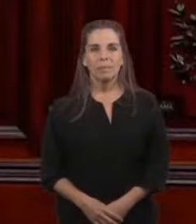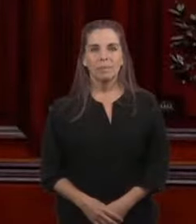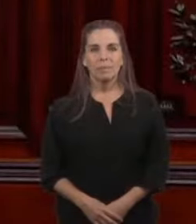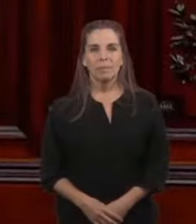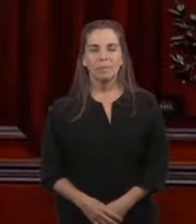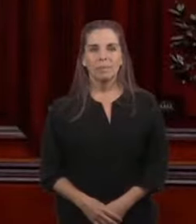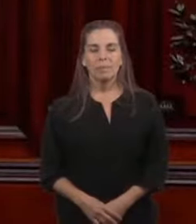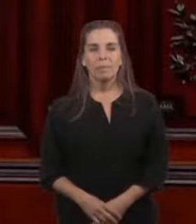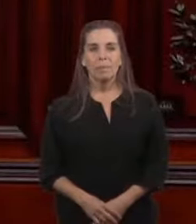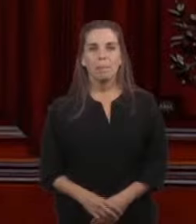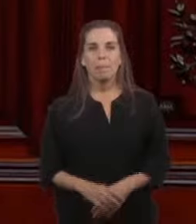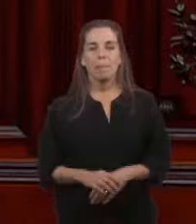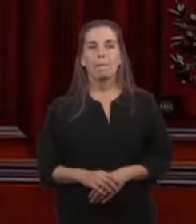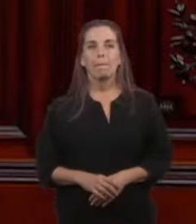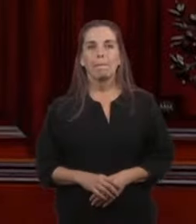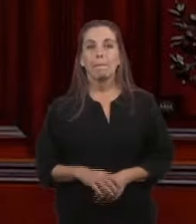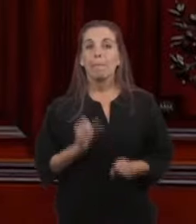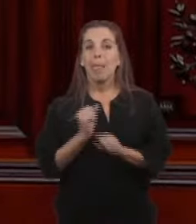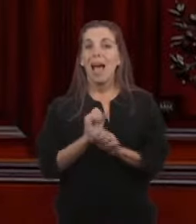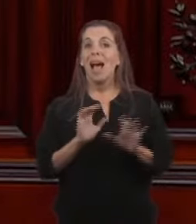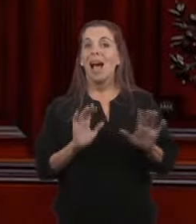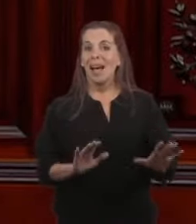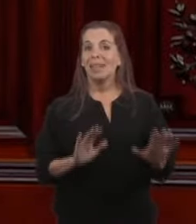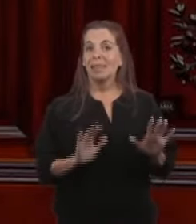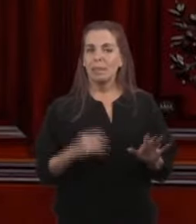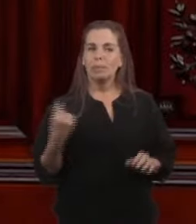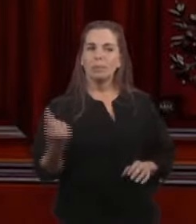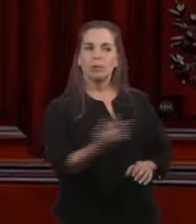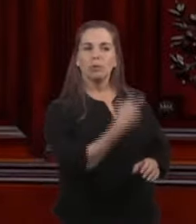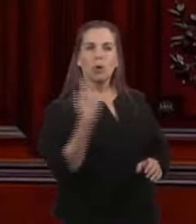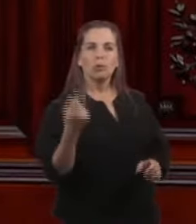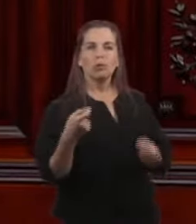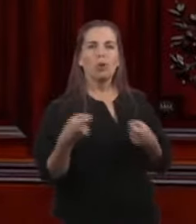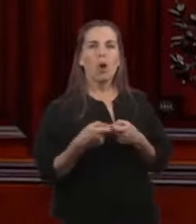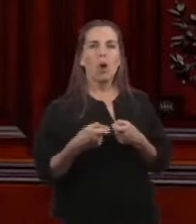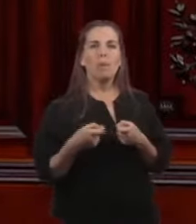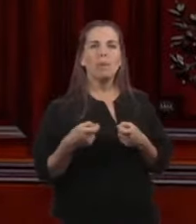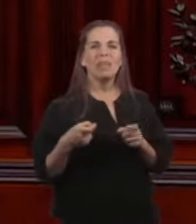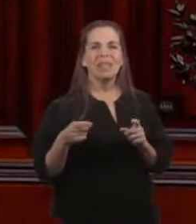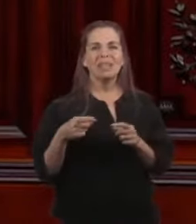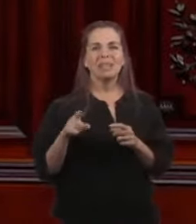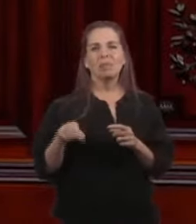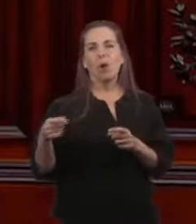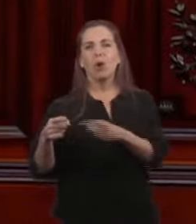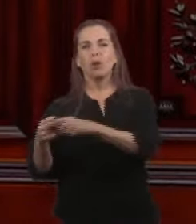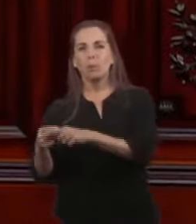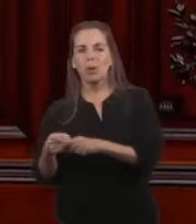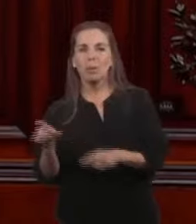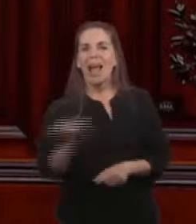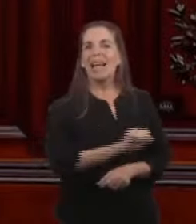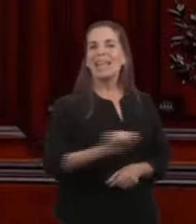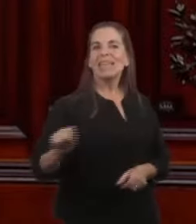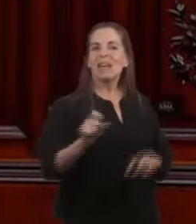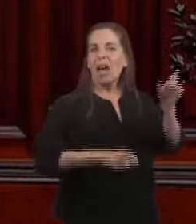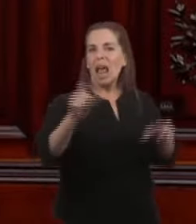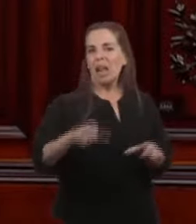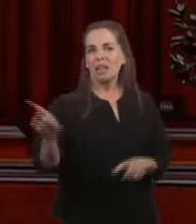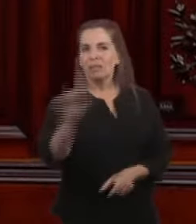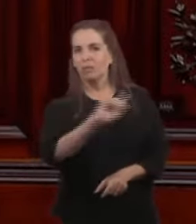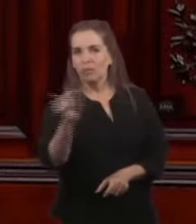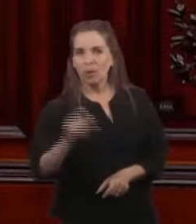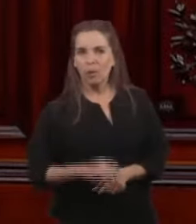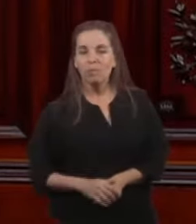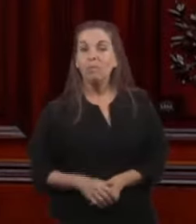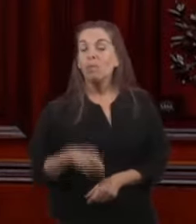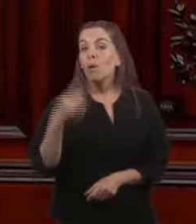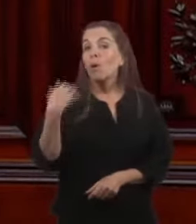y hacemos esto porque no vamos a ser clies de estafar al pueblo argentino para adoptar una medida populista el